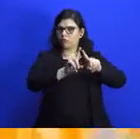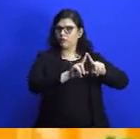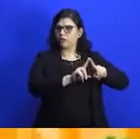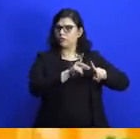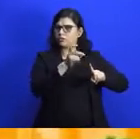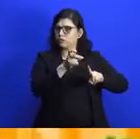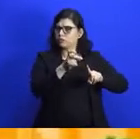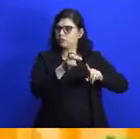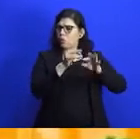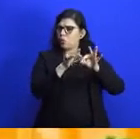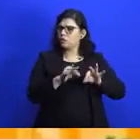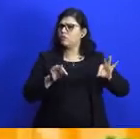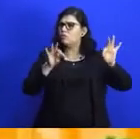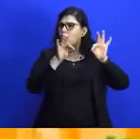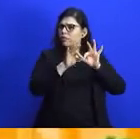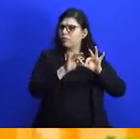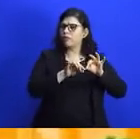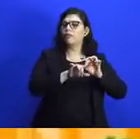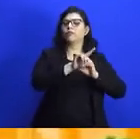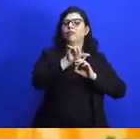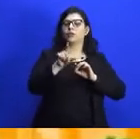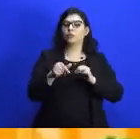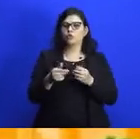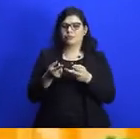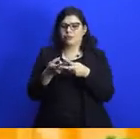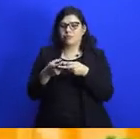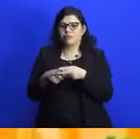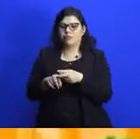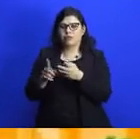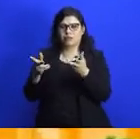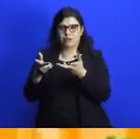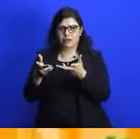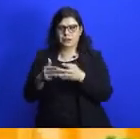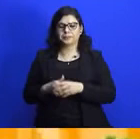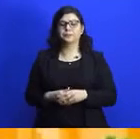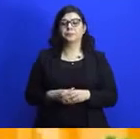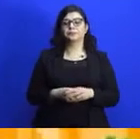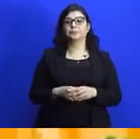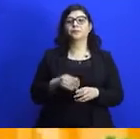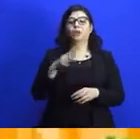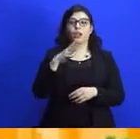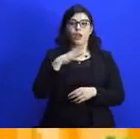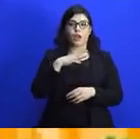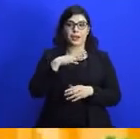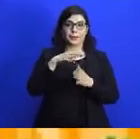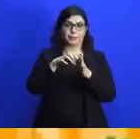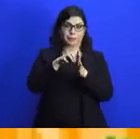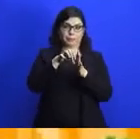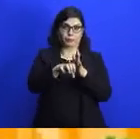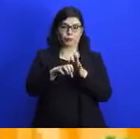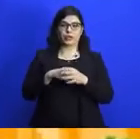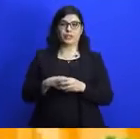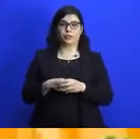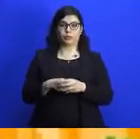importan, empezamos a generar acciones al respecto. En nuestra realidad, encontramos que el talento femenino, las mujeres,